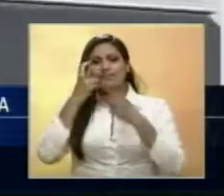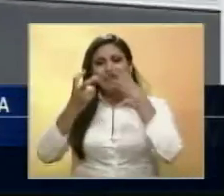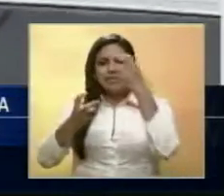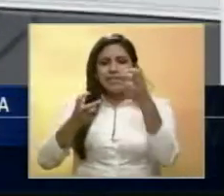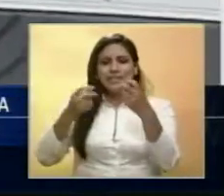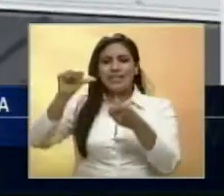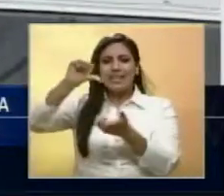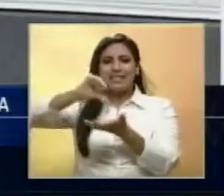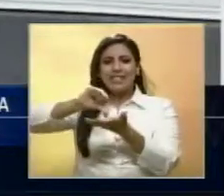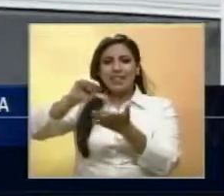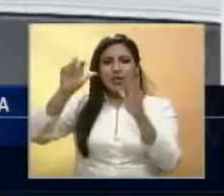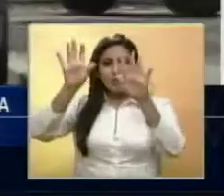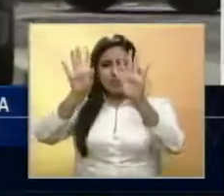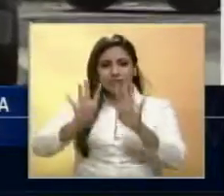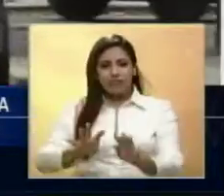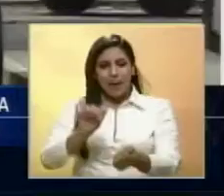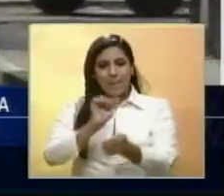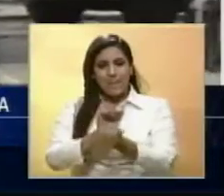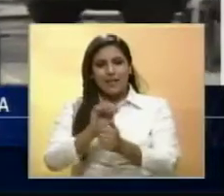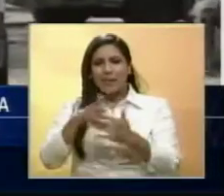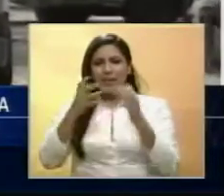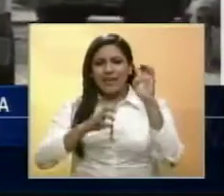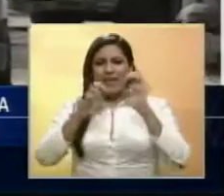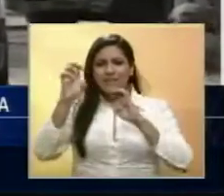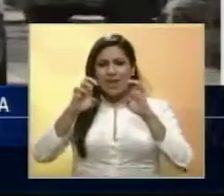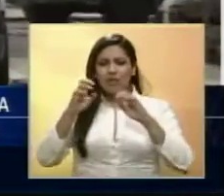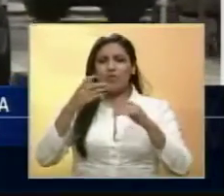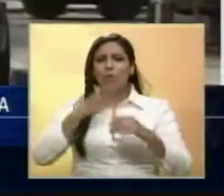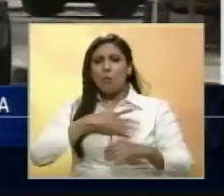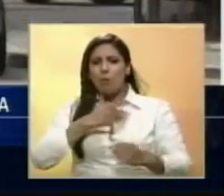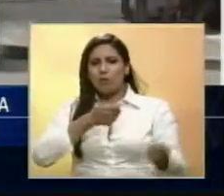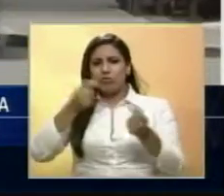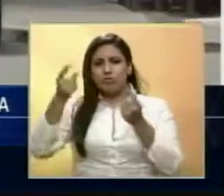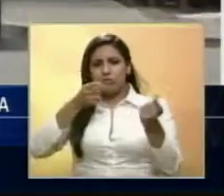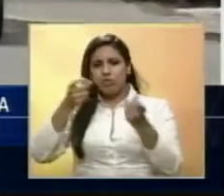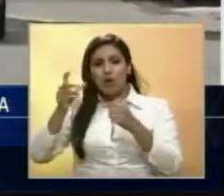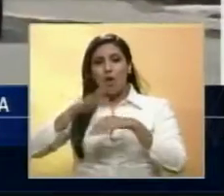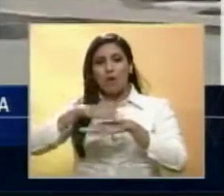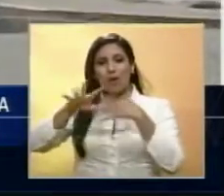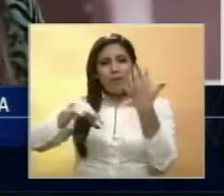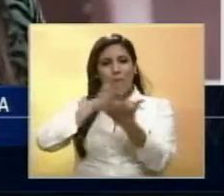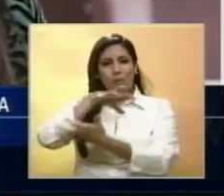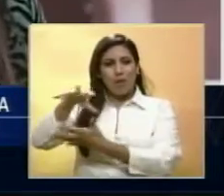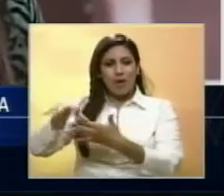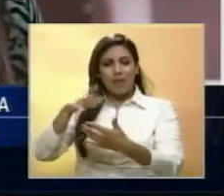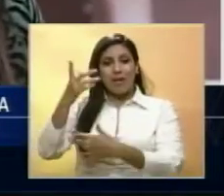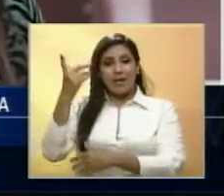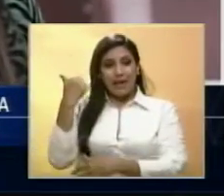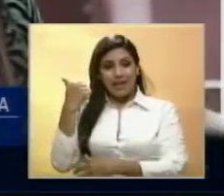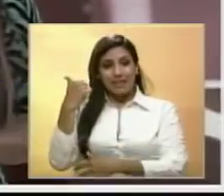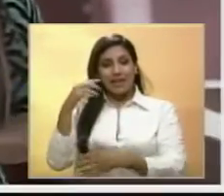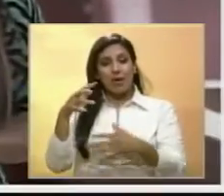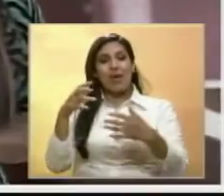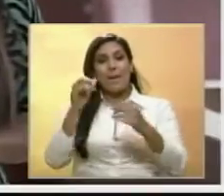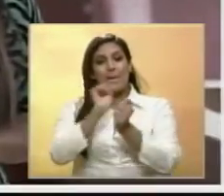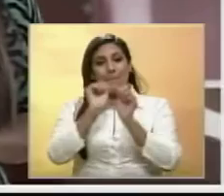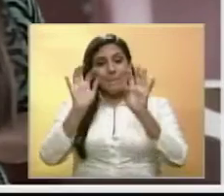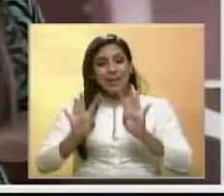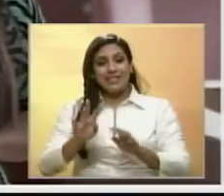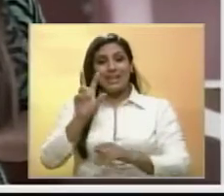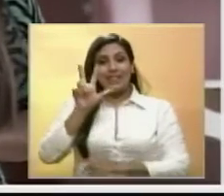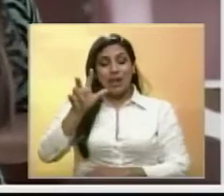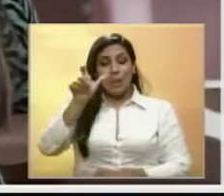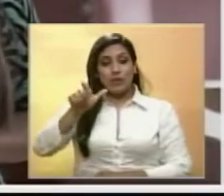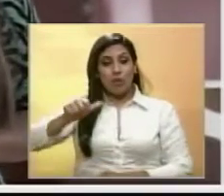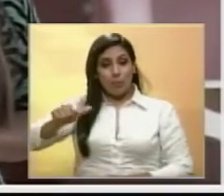visitando el Centro de Arrestos Preventivos El Marite para evaluar posibles traslados tras la situación que se generó el día de ayer, donde 3 funcionarios